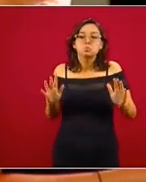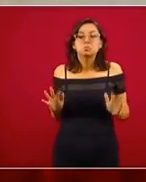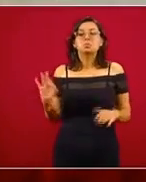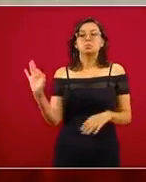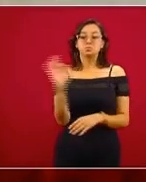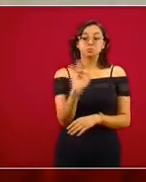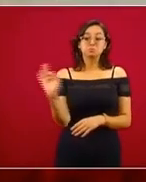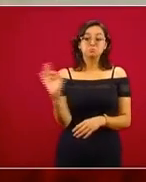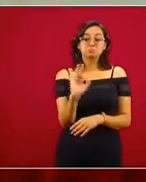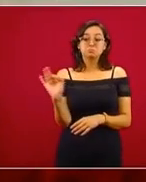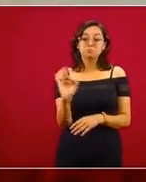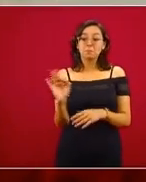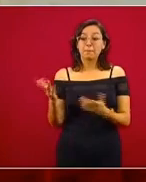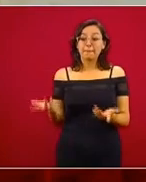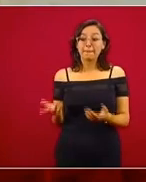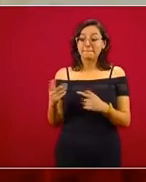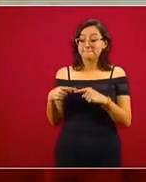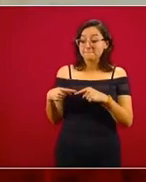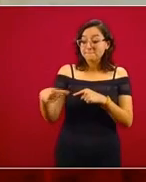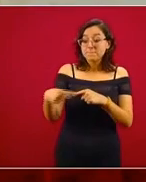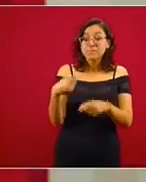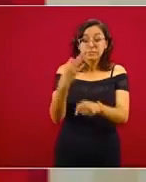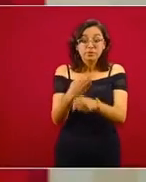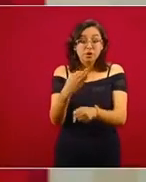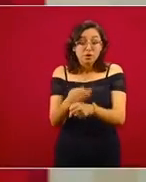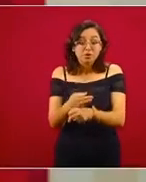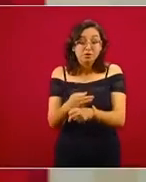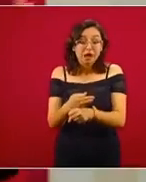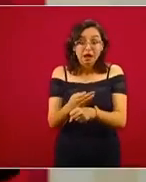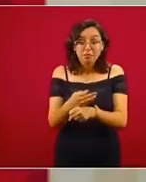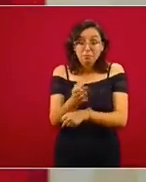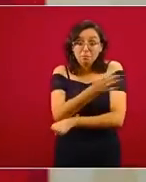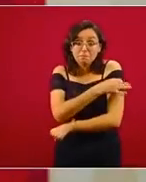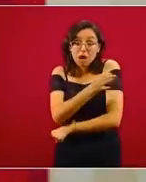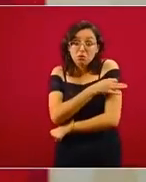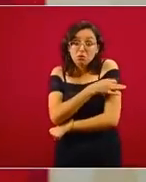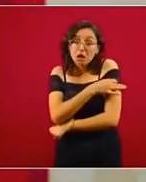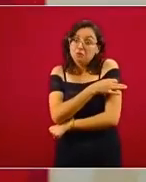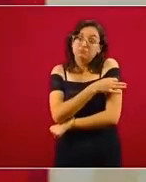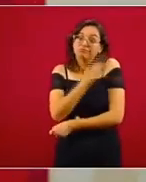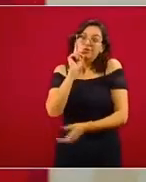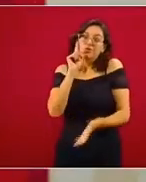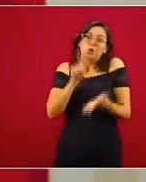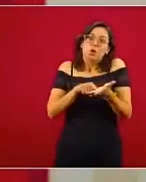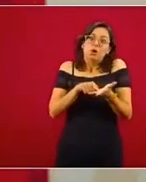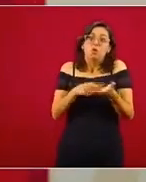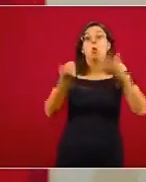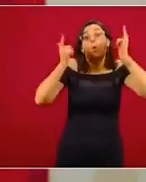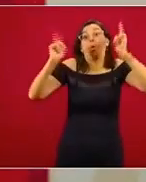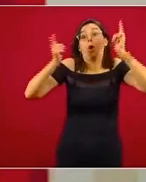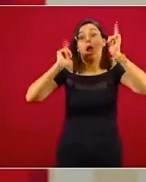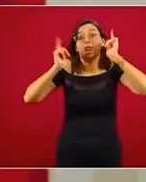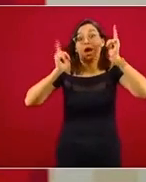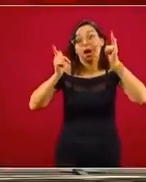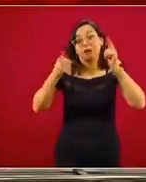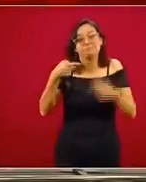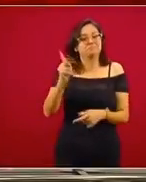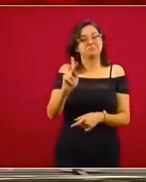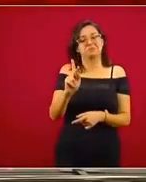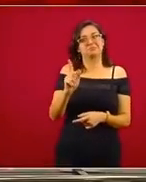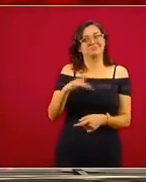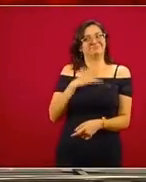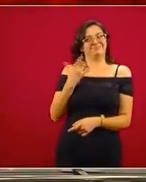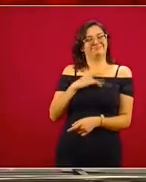la vacuna and durante they're el saying periodo maybe relevante 2 de or este 3 primer years. ciclo So it would epidémico. be very Deseo que sí difficult ocurra, to have a por supuesto, vaccination pero siendo during realistas